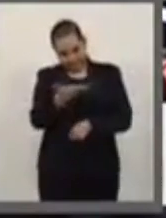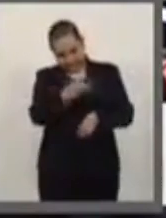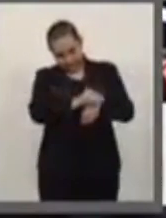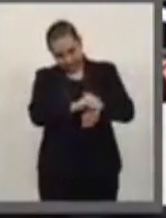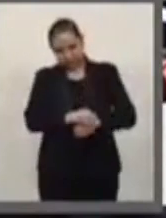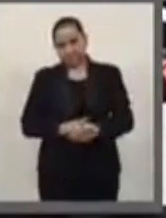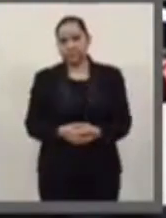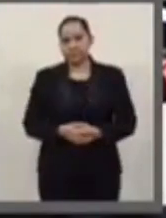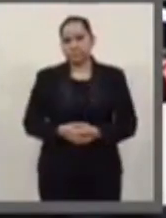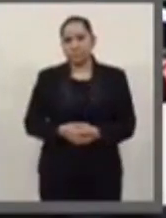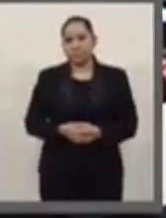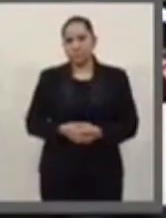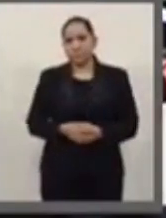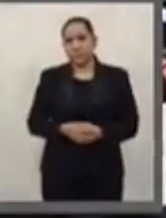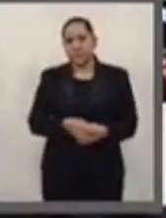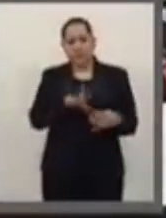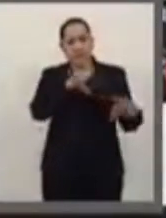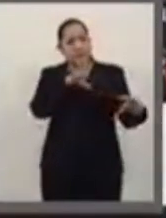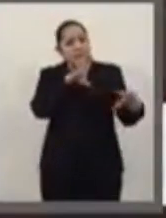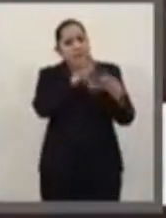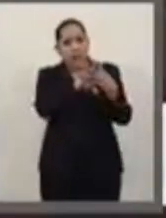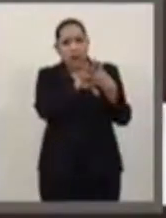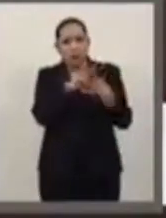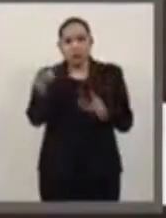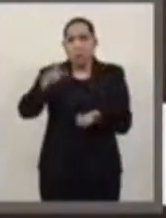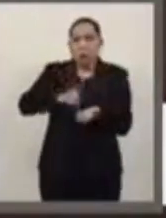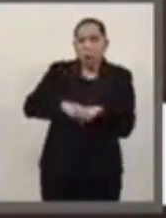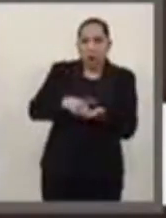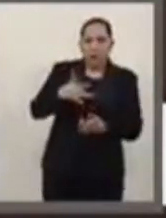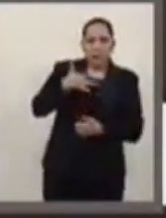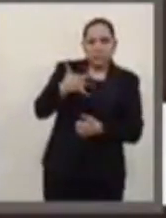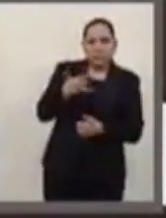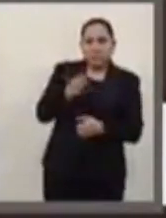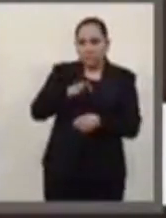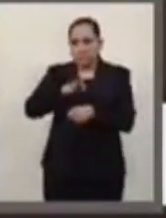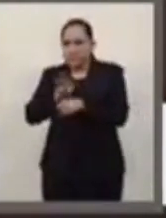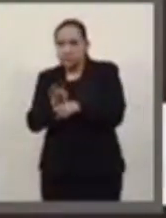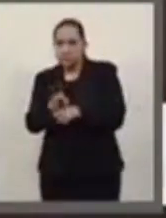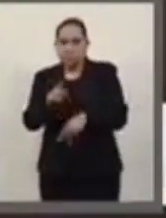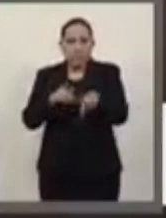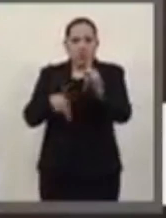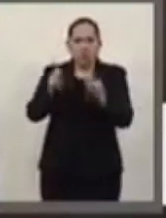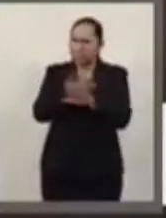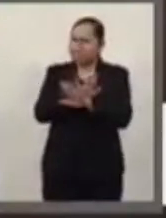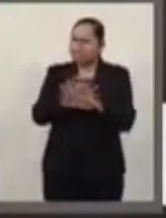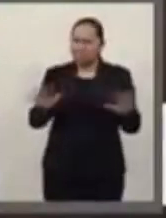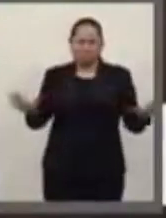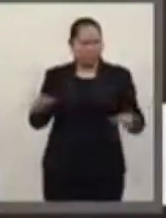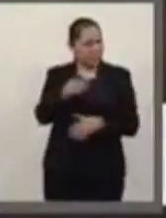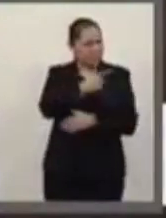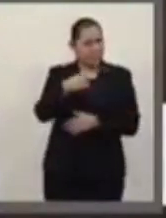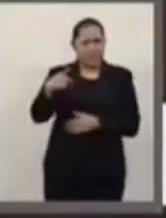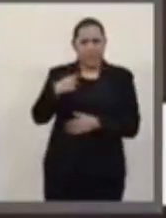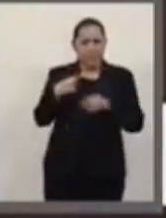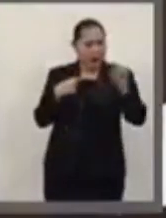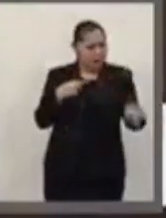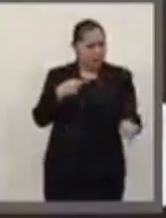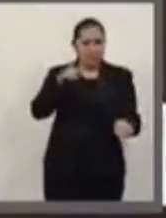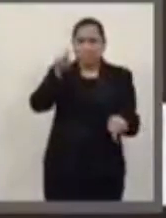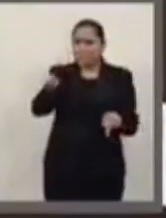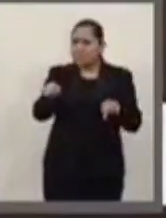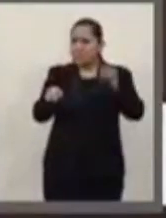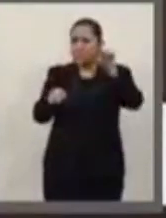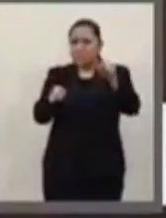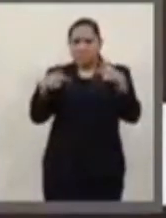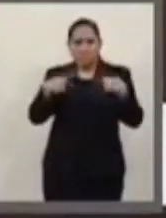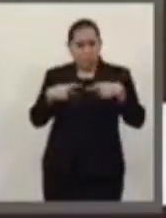cárcel sin piedad, caiga quien caiga, hasta donde tope, para los que